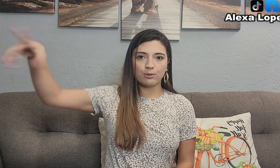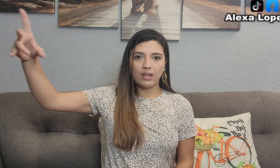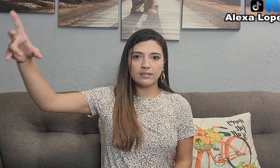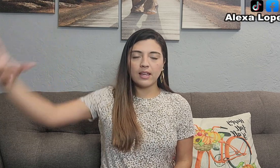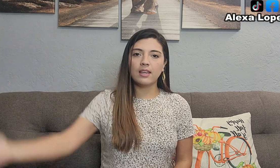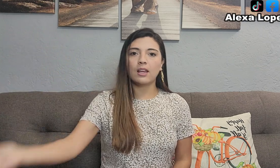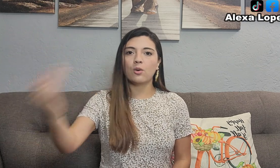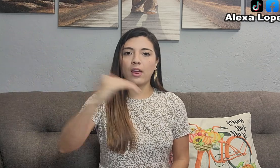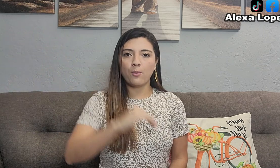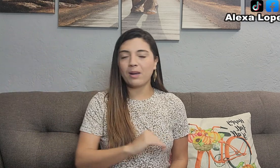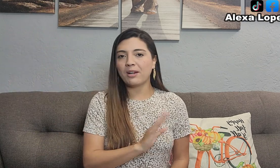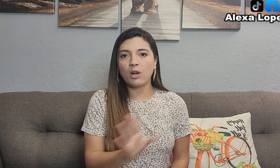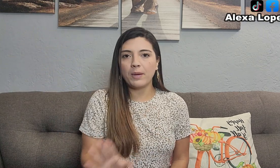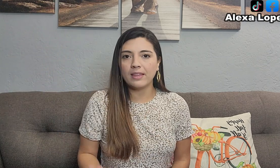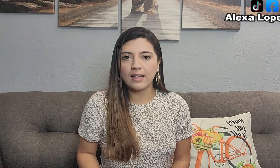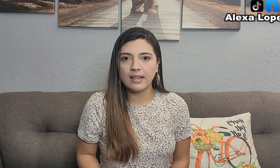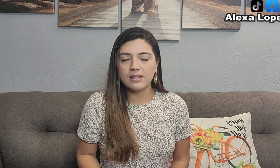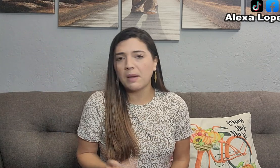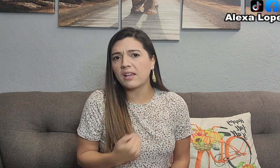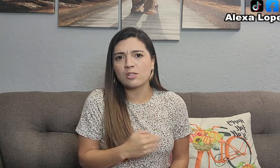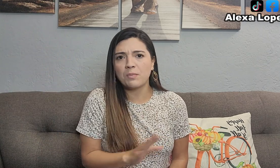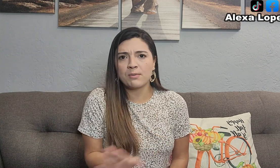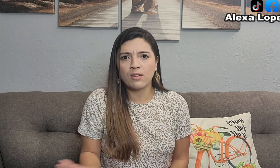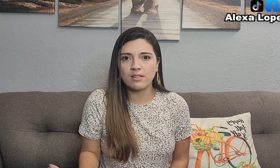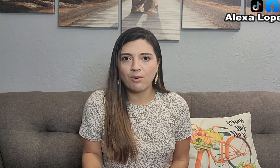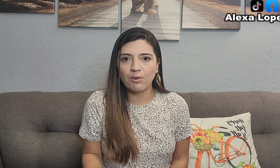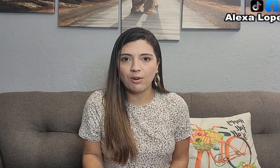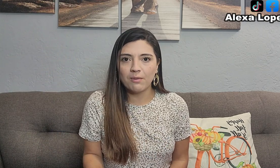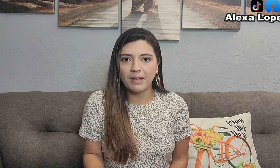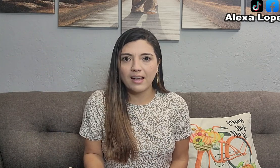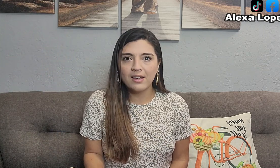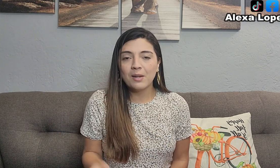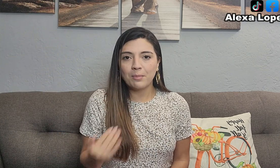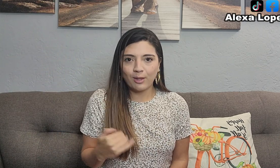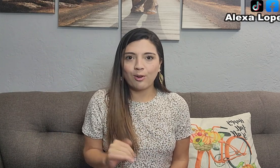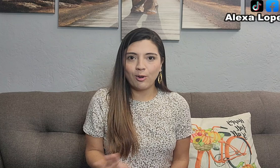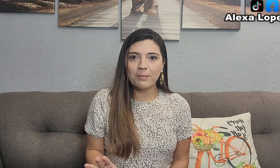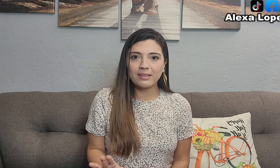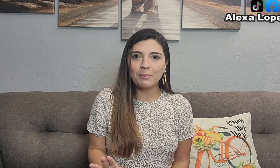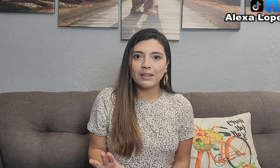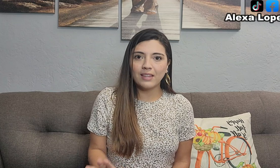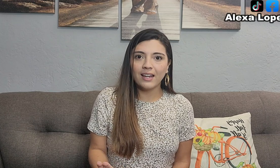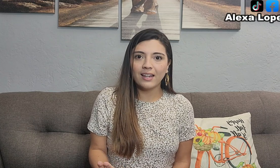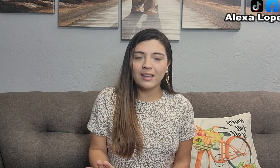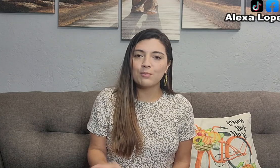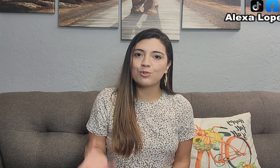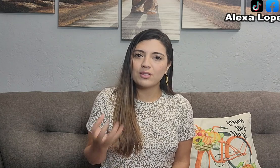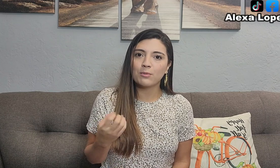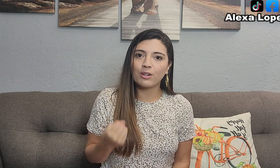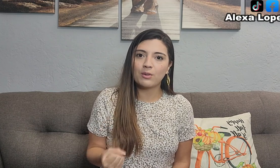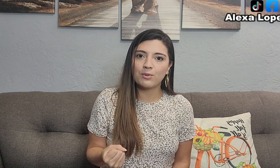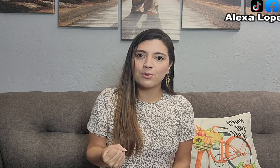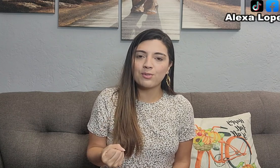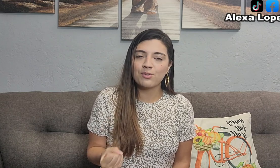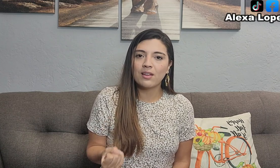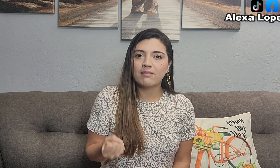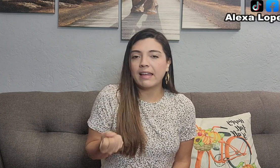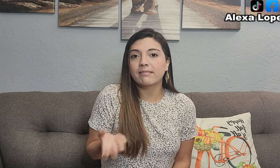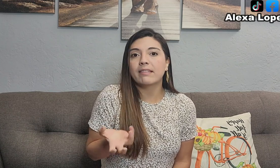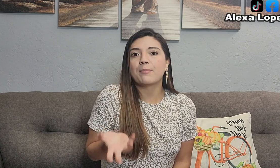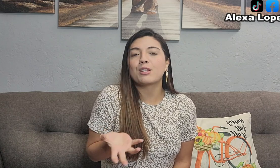que la procese y que nos la devuelven o la venda carísima, que es lo mismo que hacen con Colombia, porque Colombia también tiene muchísimos